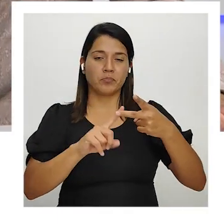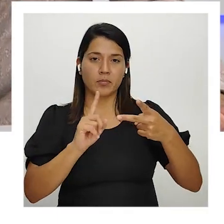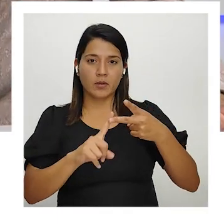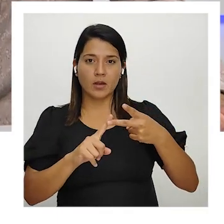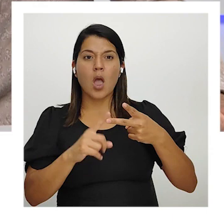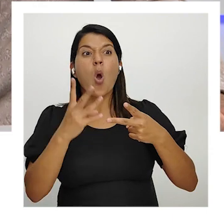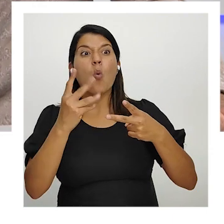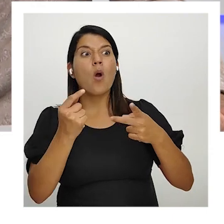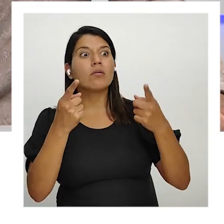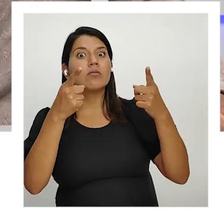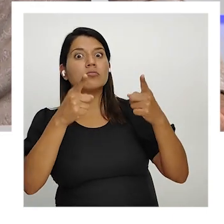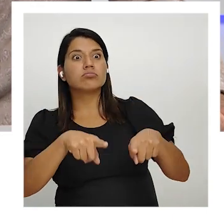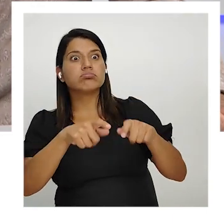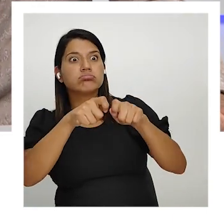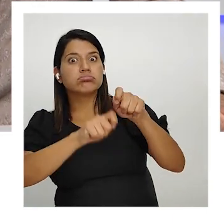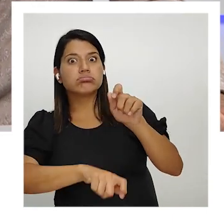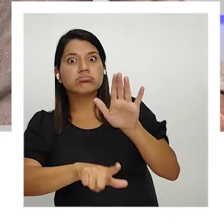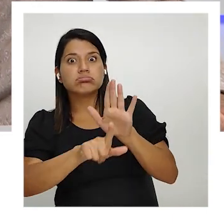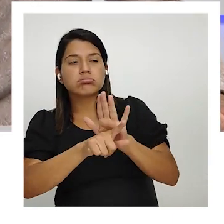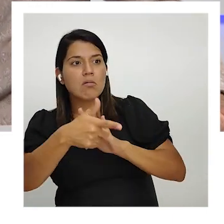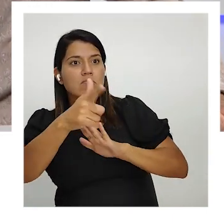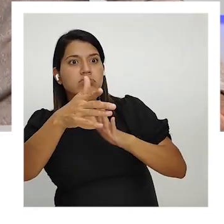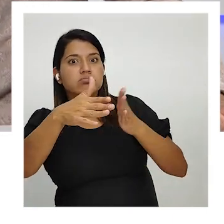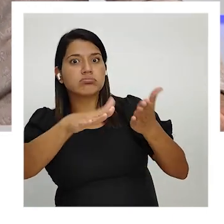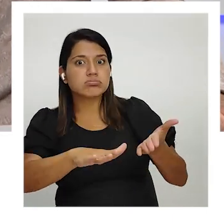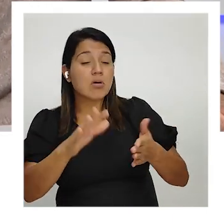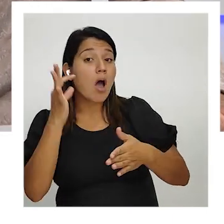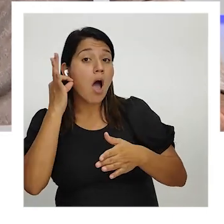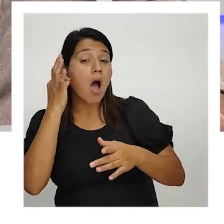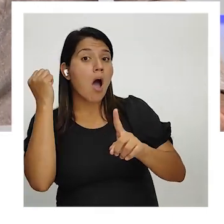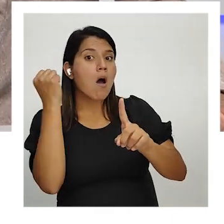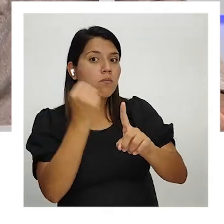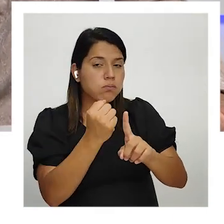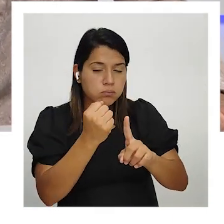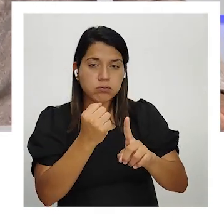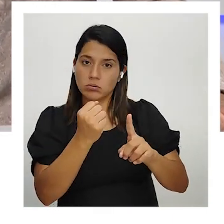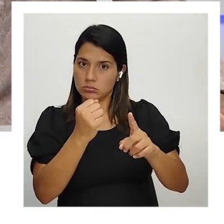ocurrencia de delitos y de homicidios, o de femicidios,